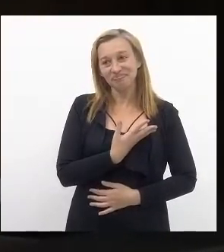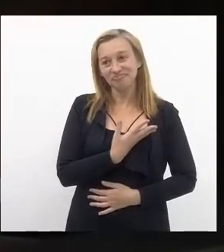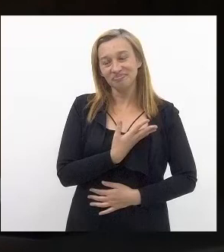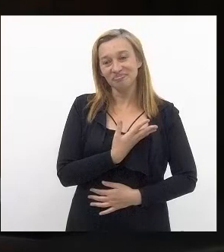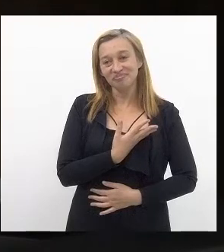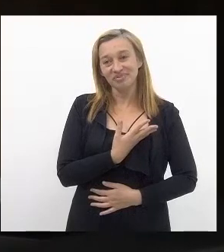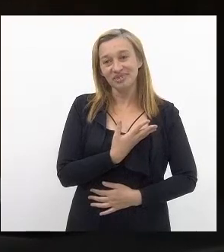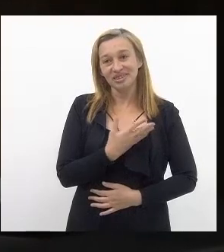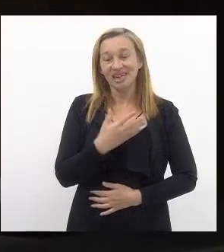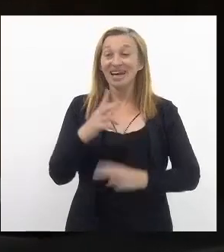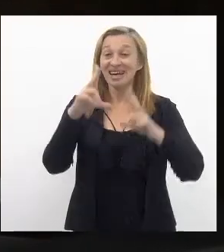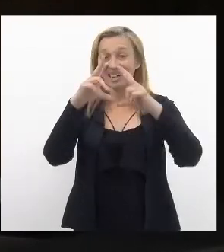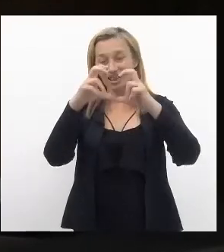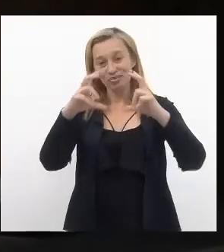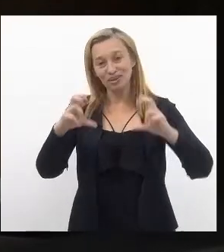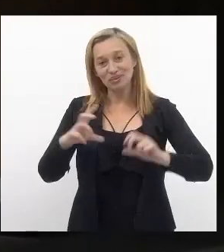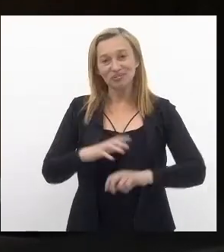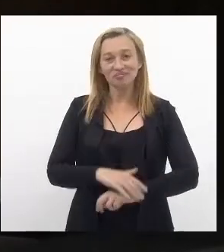en Líbano